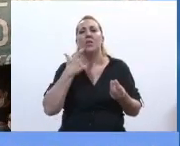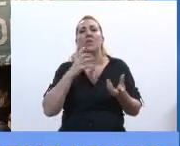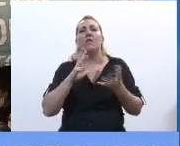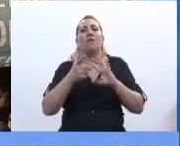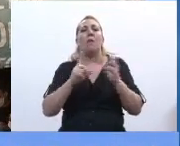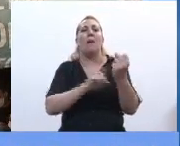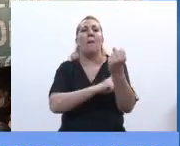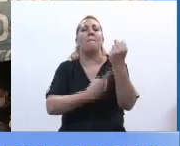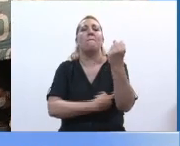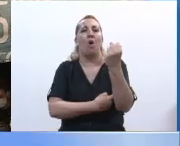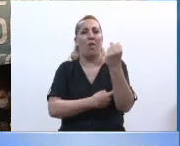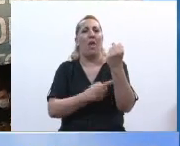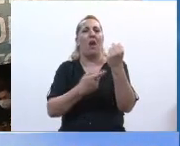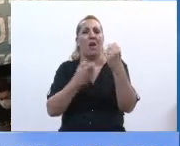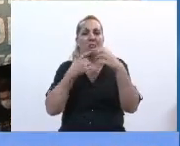republicanos